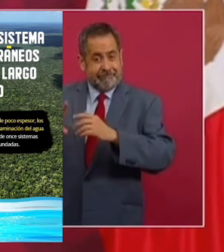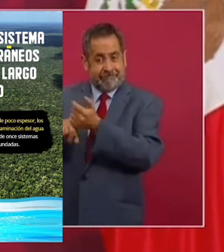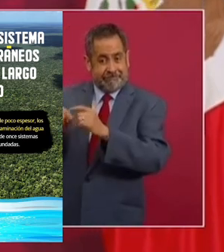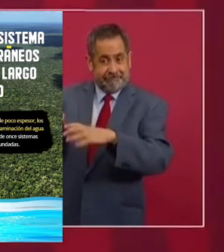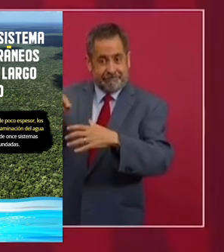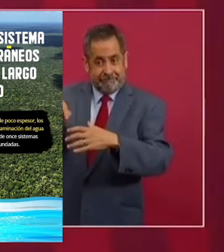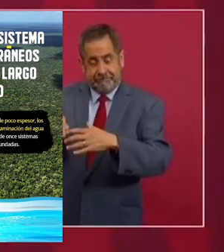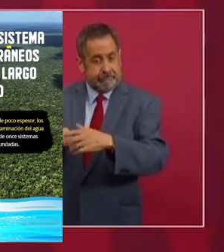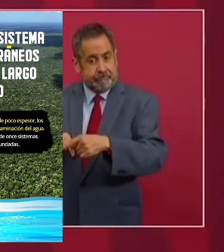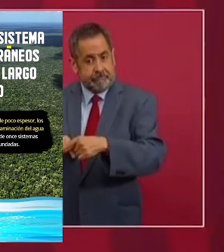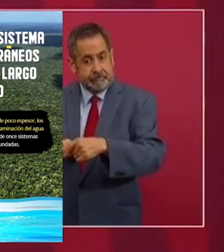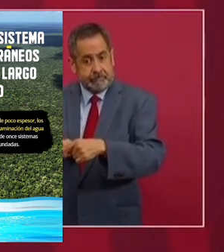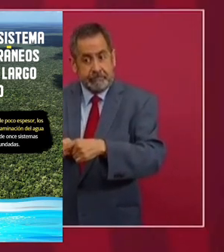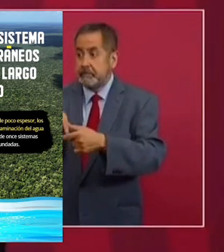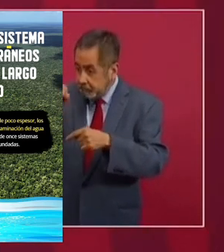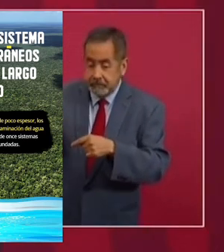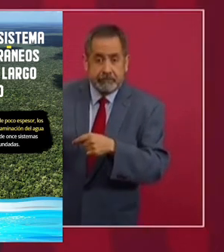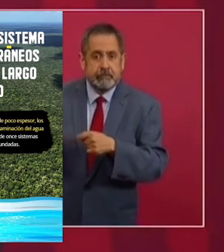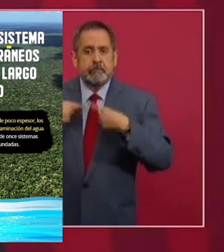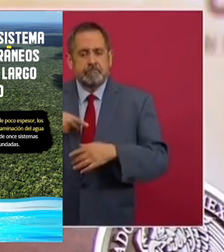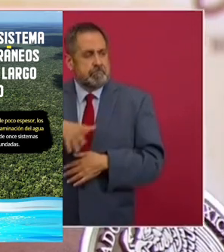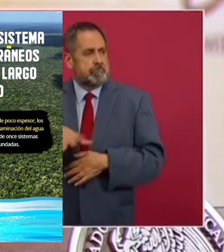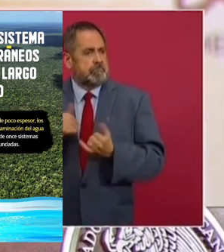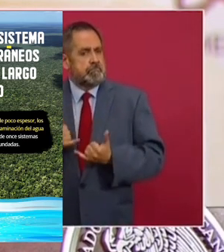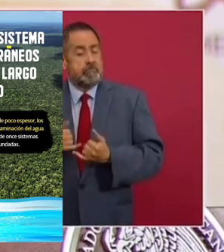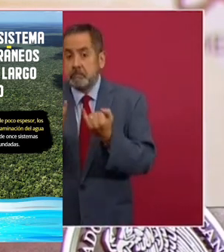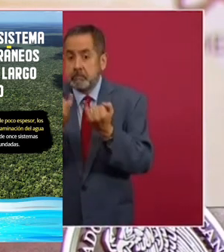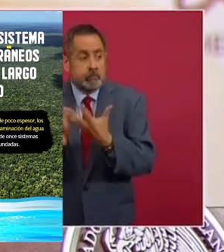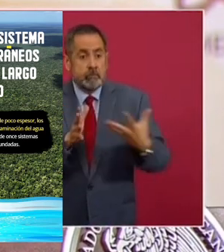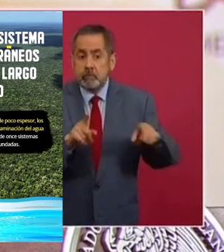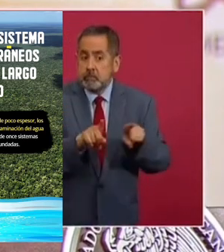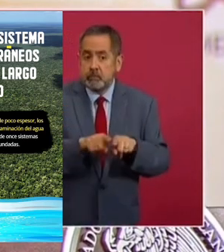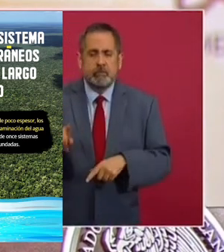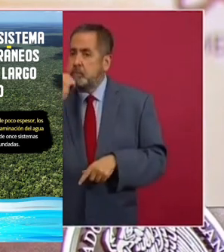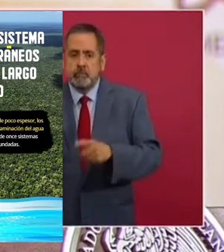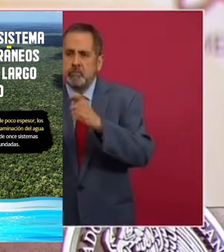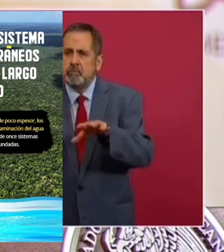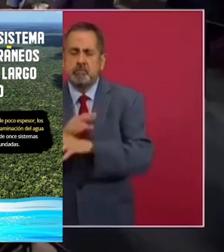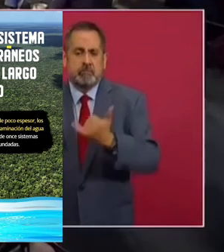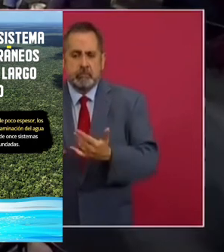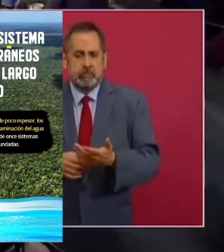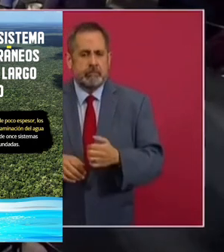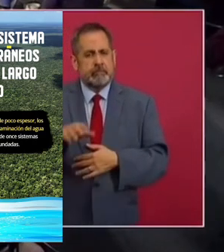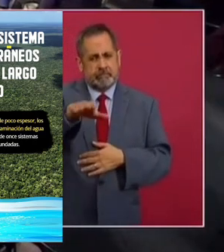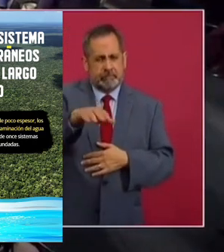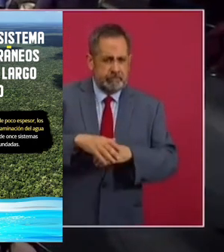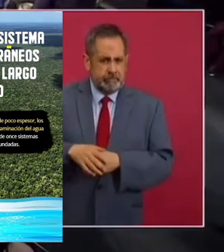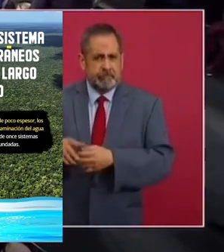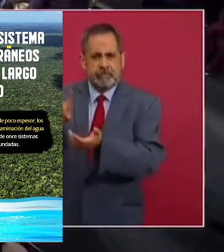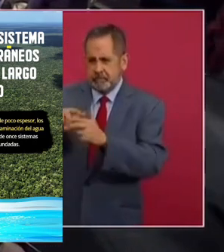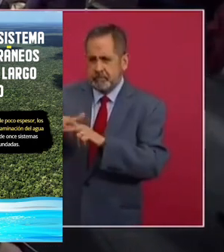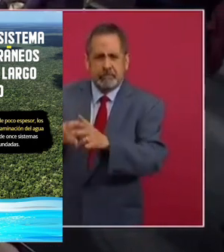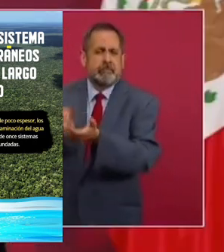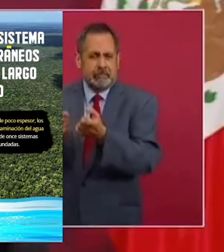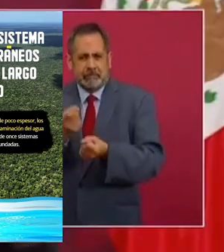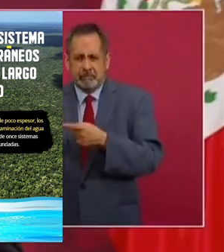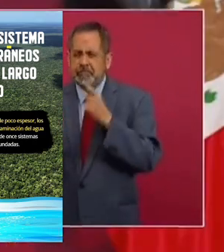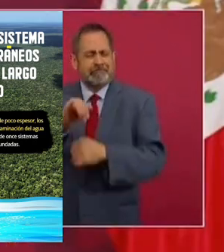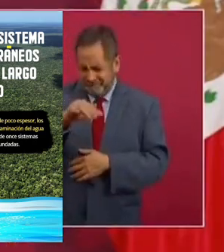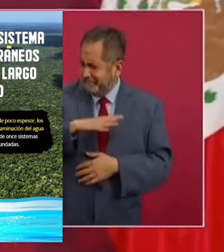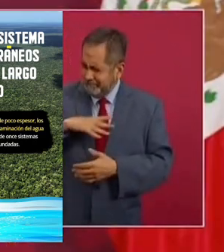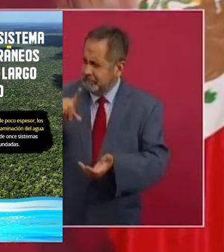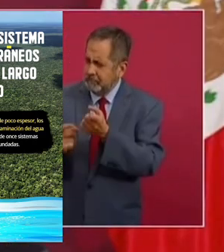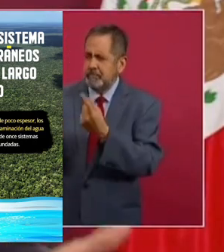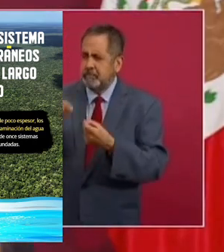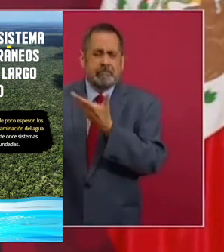instituciones hay quienes no están de acuerdo con la transformación. En torno al Tren Maya, desde el interior le estaban metiendo el pie para que no... Sí, claro, al interior